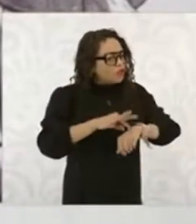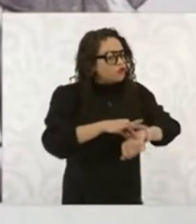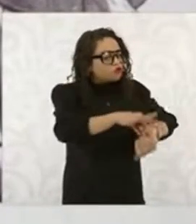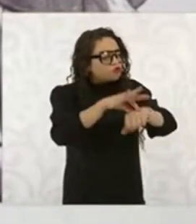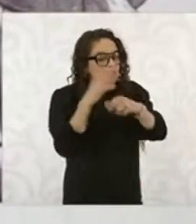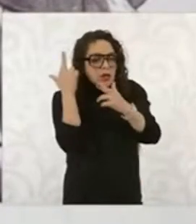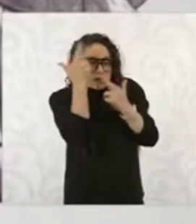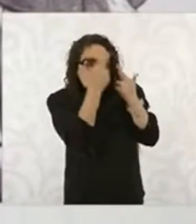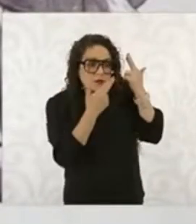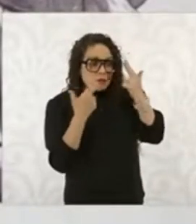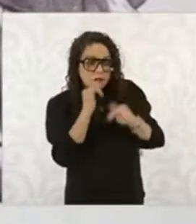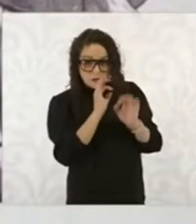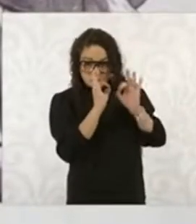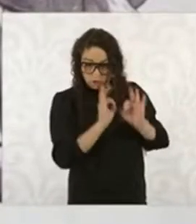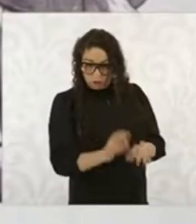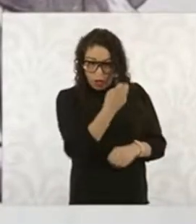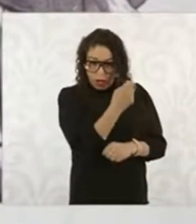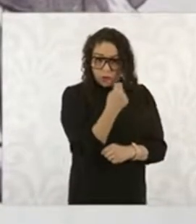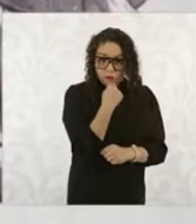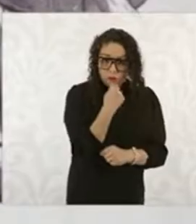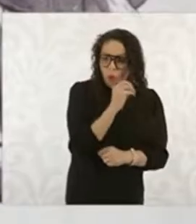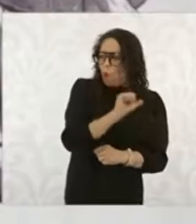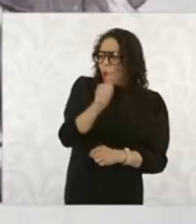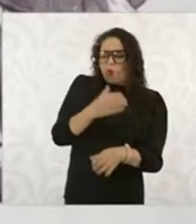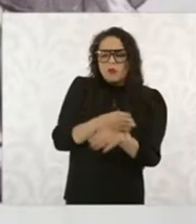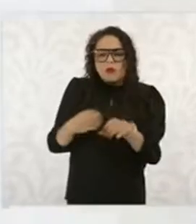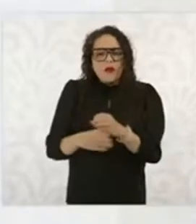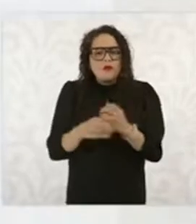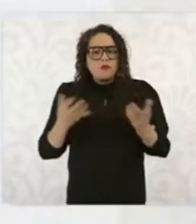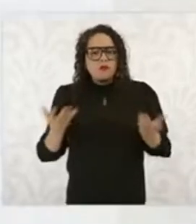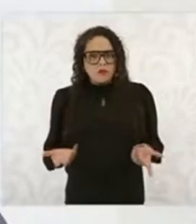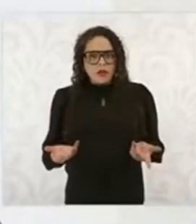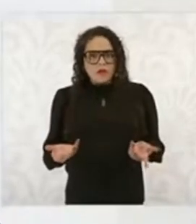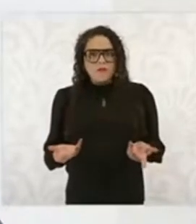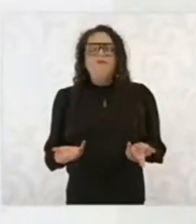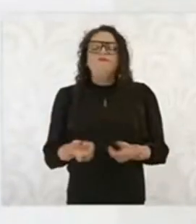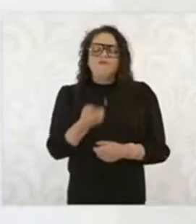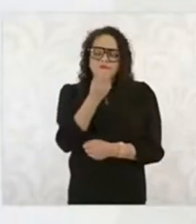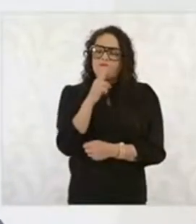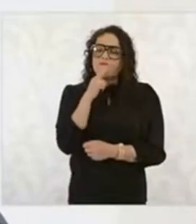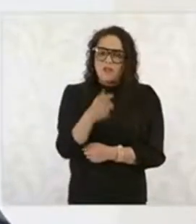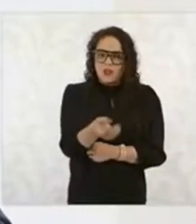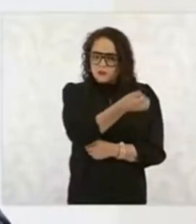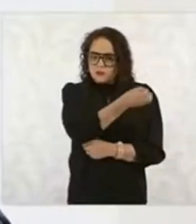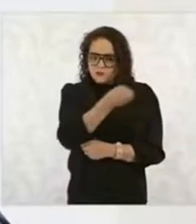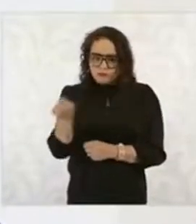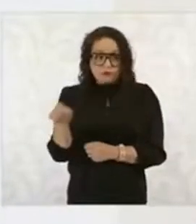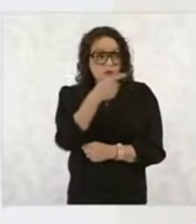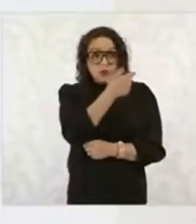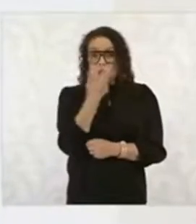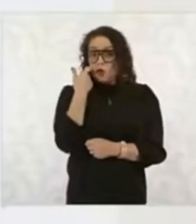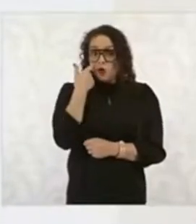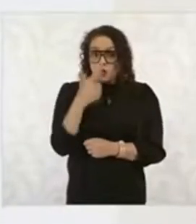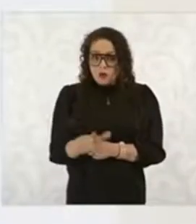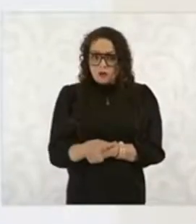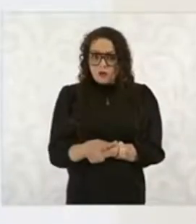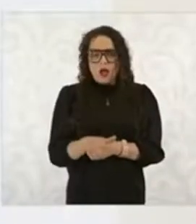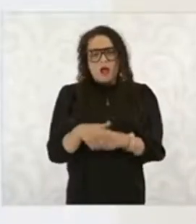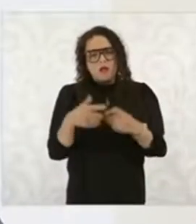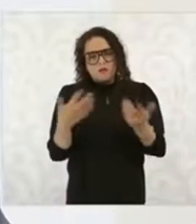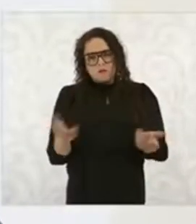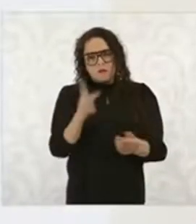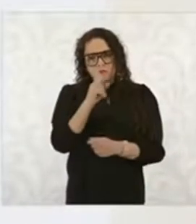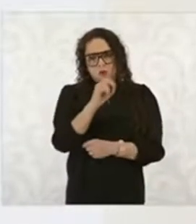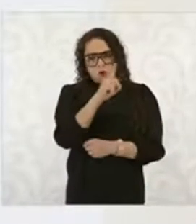lo que dice el título de concesión, se pone orden. Si no quieren ponerse en orden, pues se clausura los